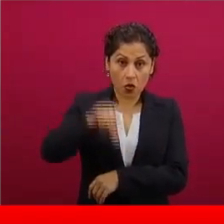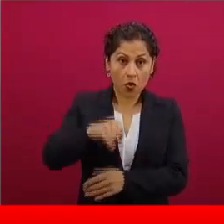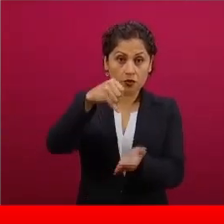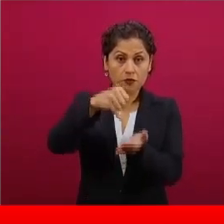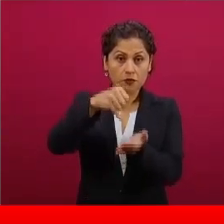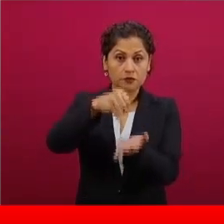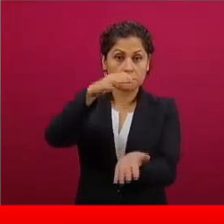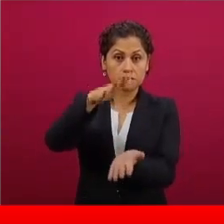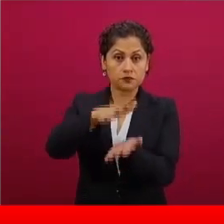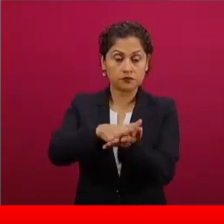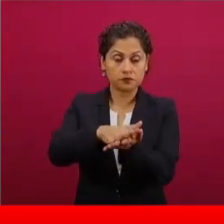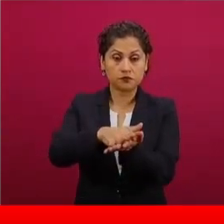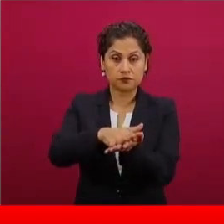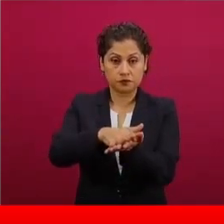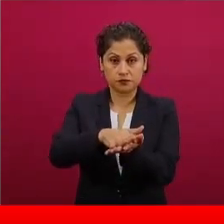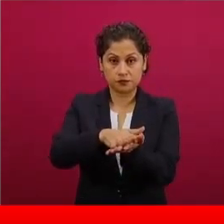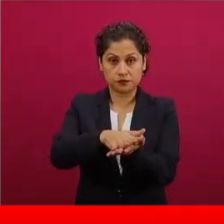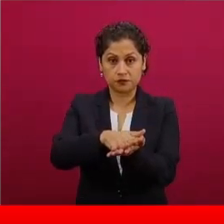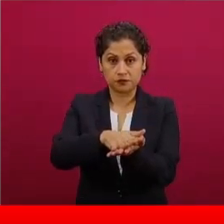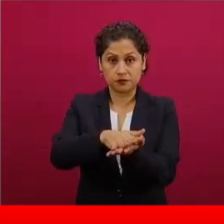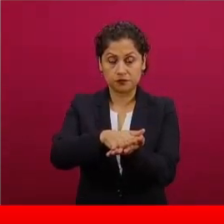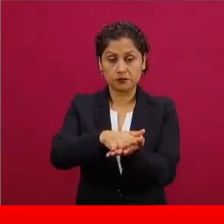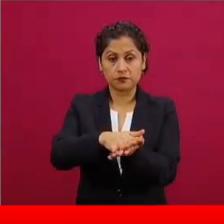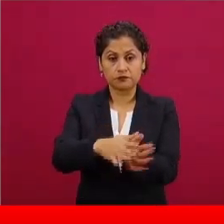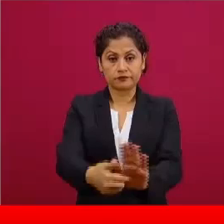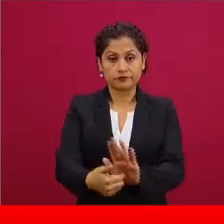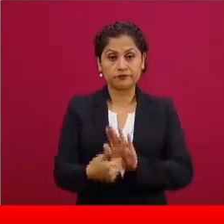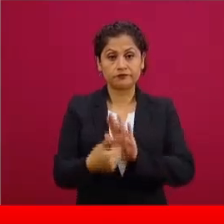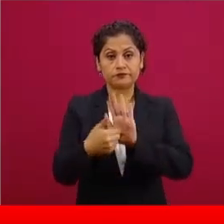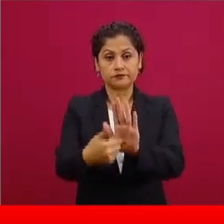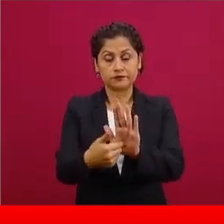en lo sustancial